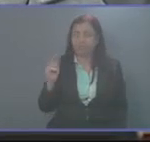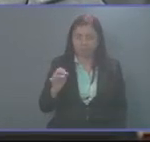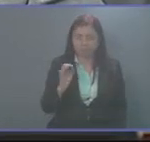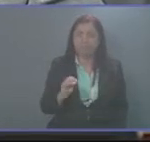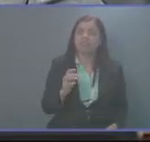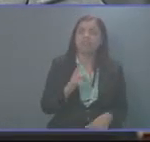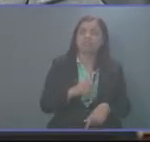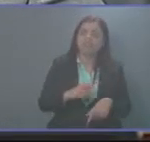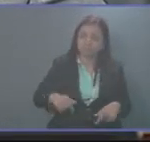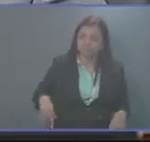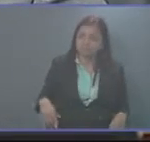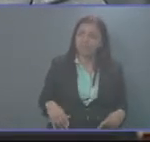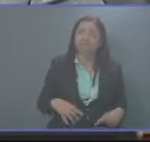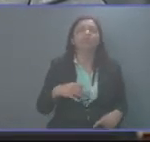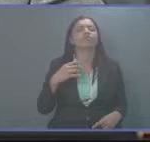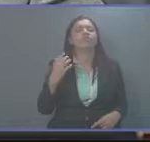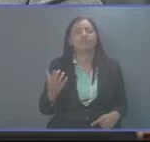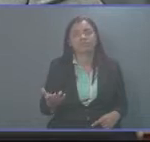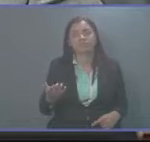tarde,